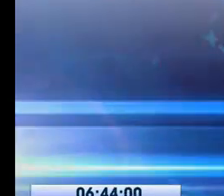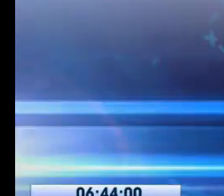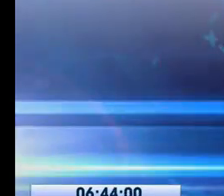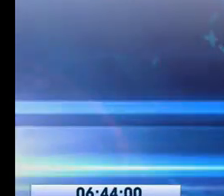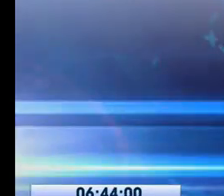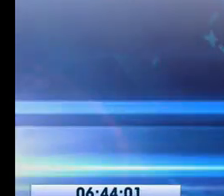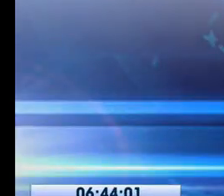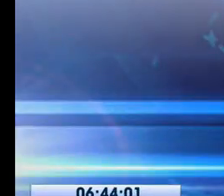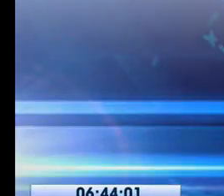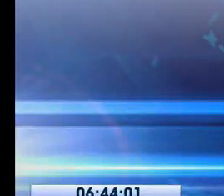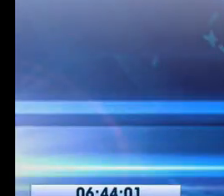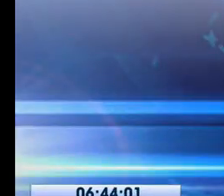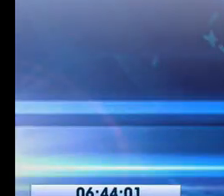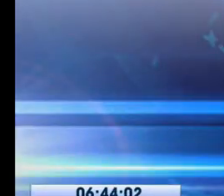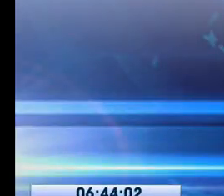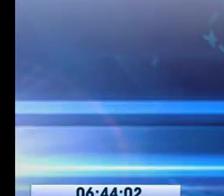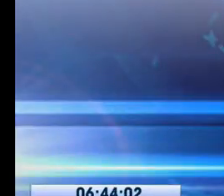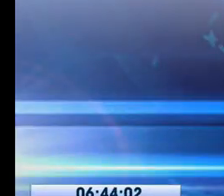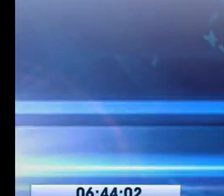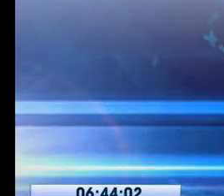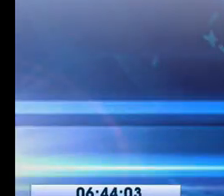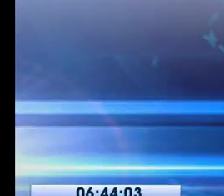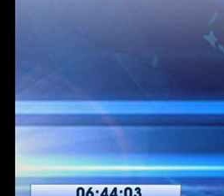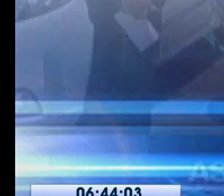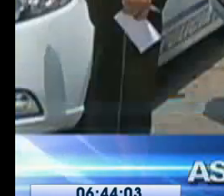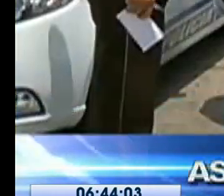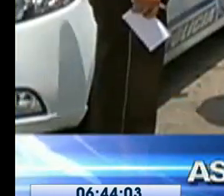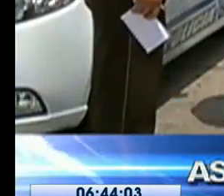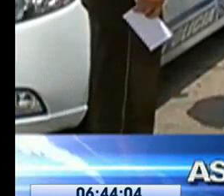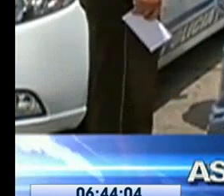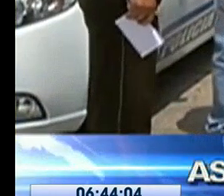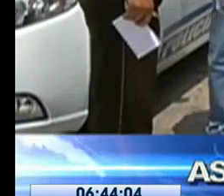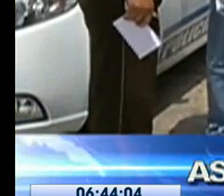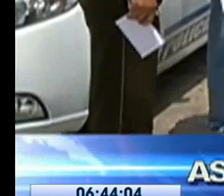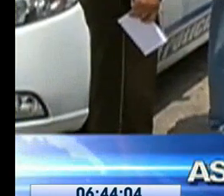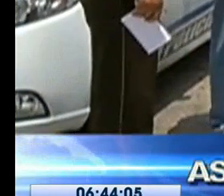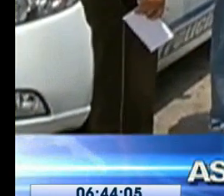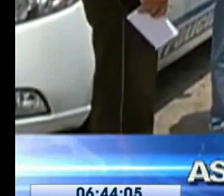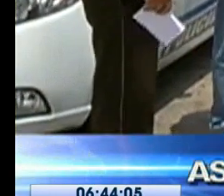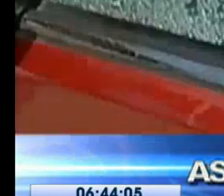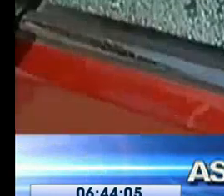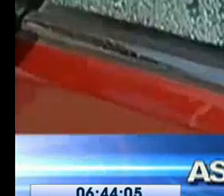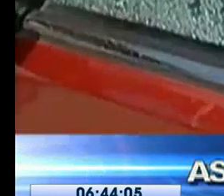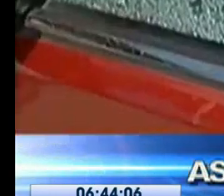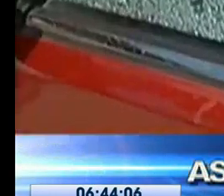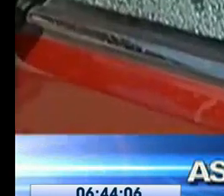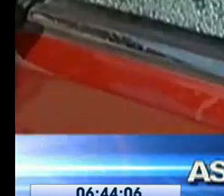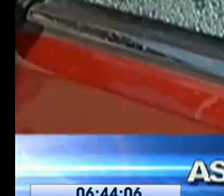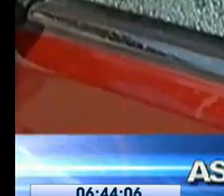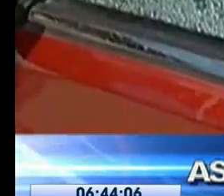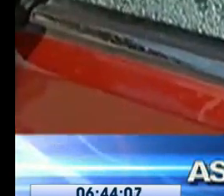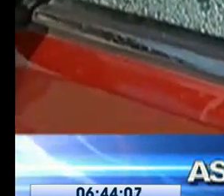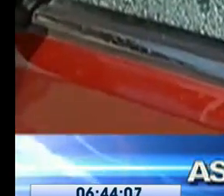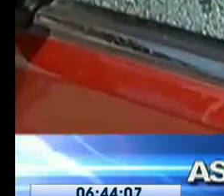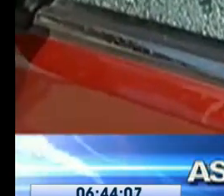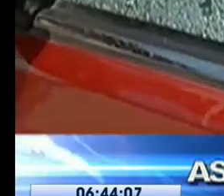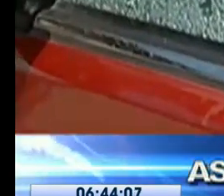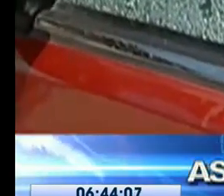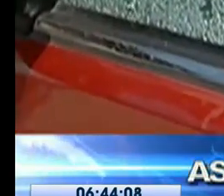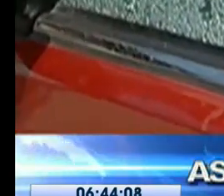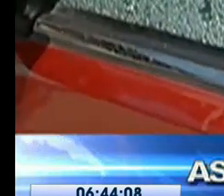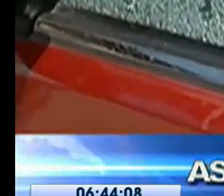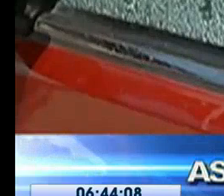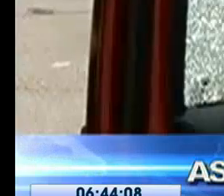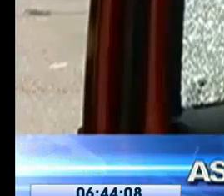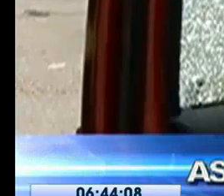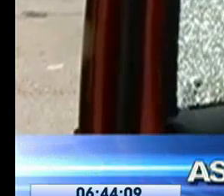Dos sujetos en motocicleta interceptan un vehículo y roban a sus ocupantes $10,000. Las víctimas se dirigían